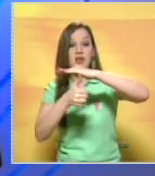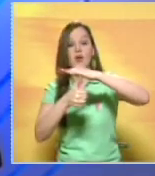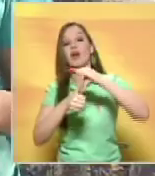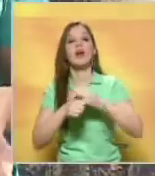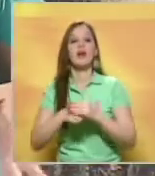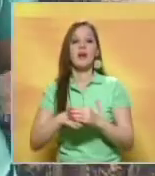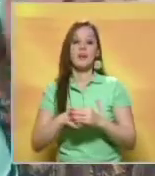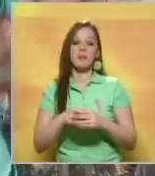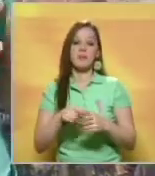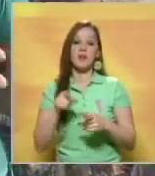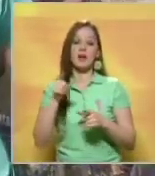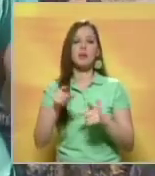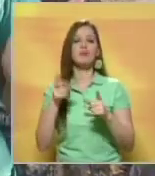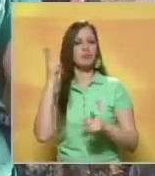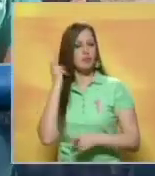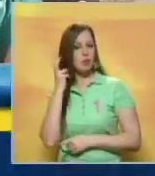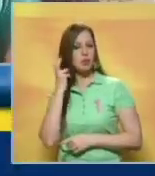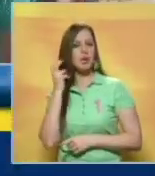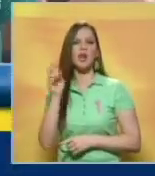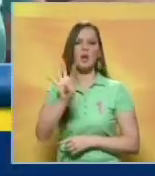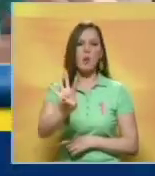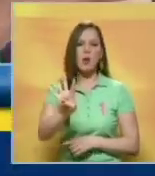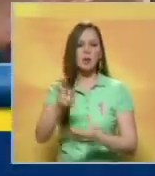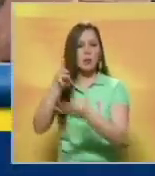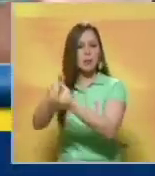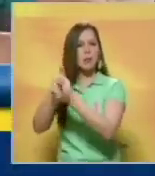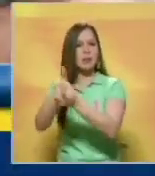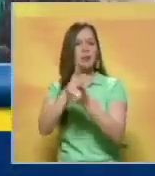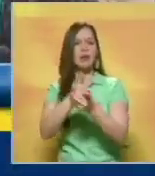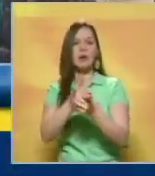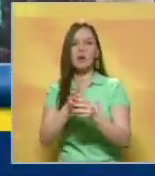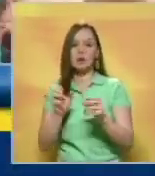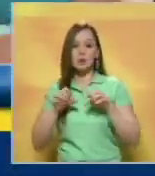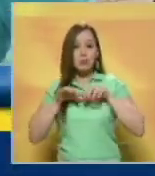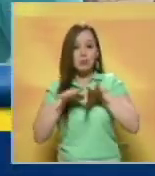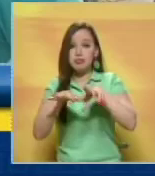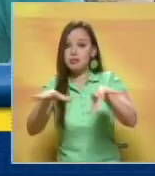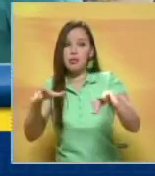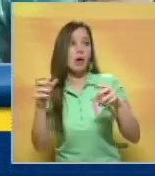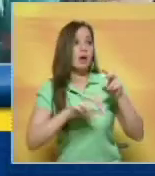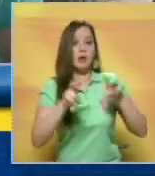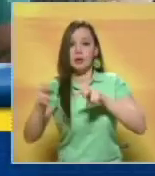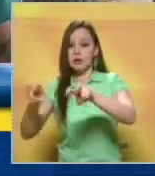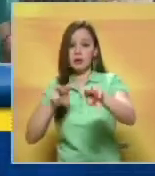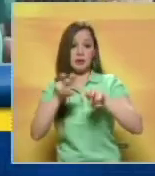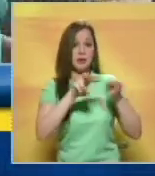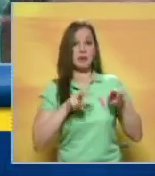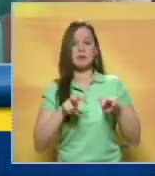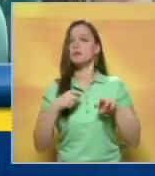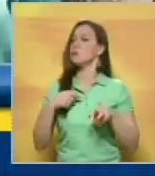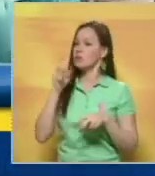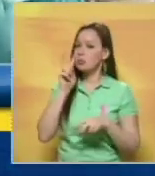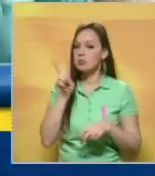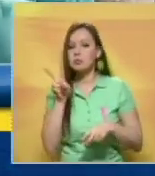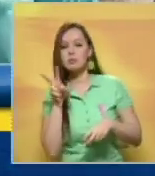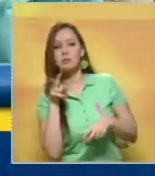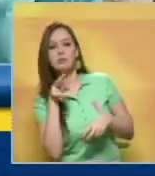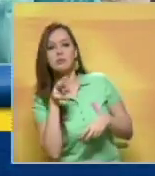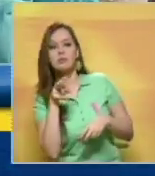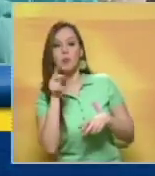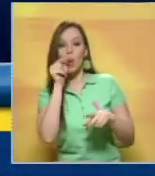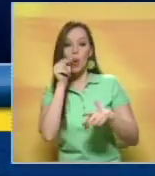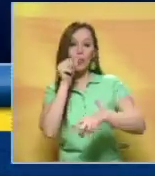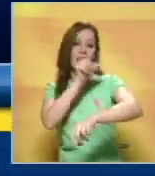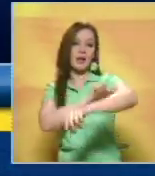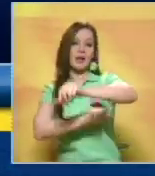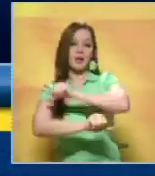Rico. Escucho 4 tiros. Todo el mundo salió alarmado para allá, corriendo para allá, y de repente cuando yo me asomo, un señor estaba todo